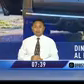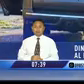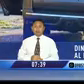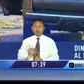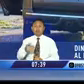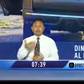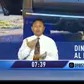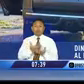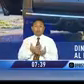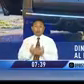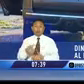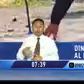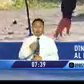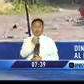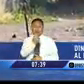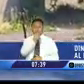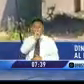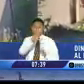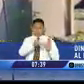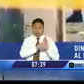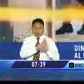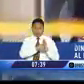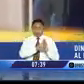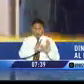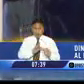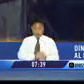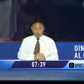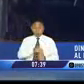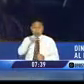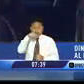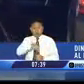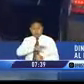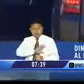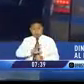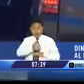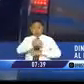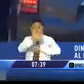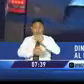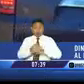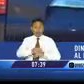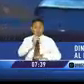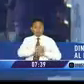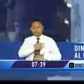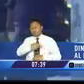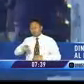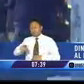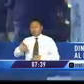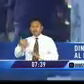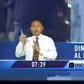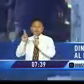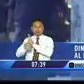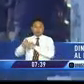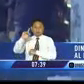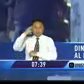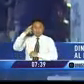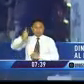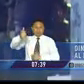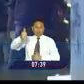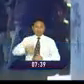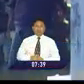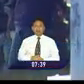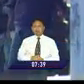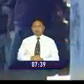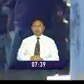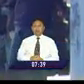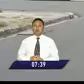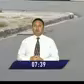comprobado el origen ilícito de los dineros o activos, solo ahí pueden pasar bajo orden judicial a las arcas fiscales. Informó